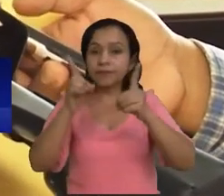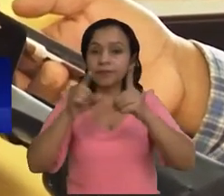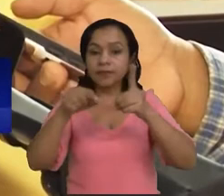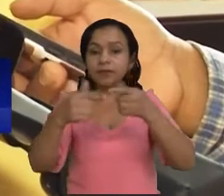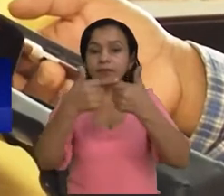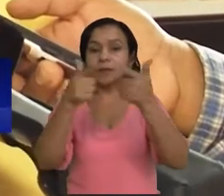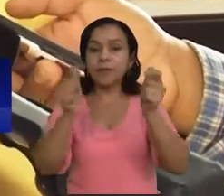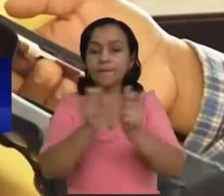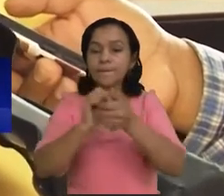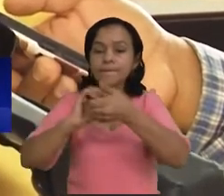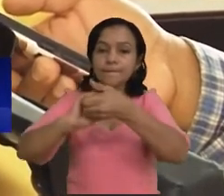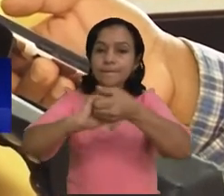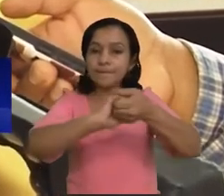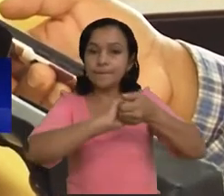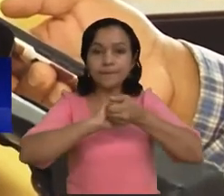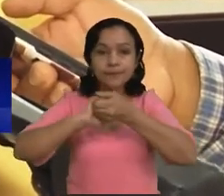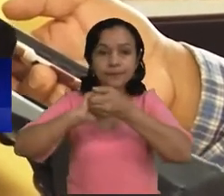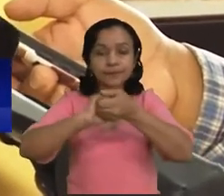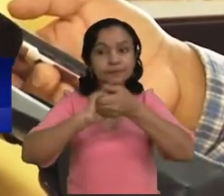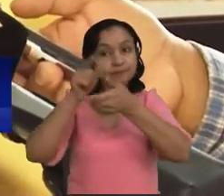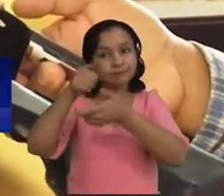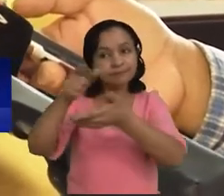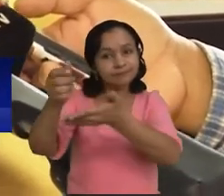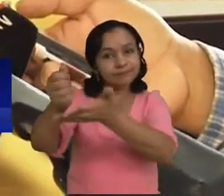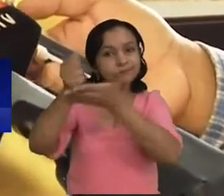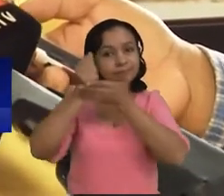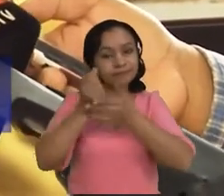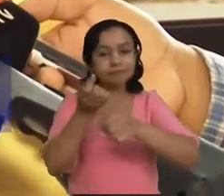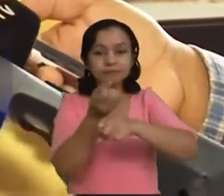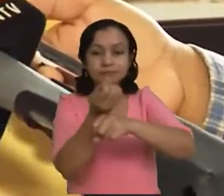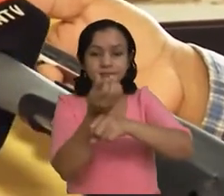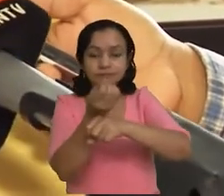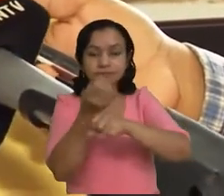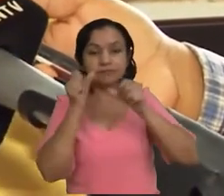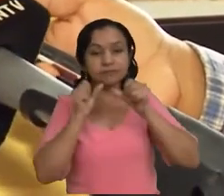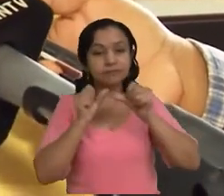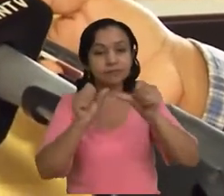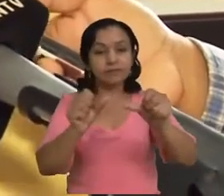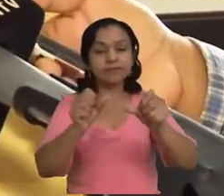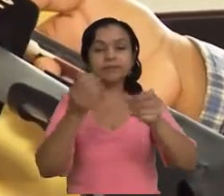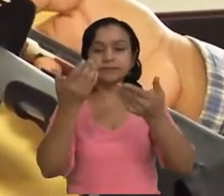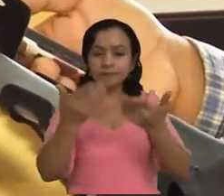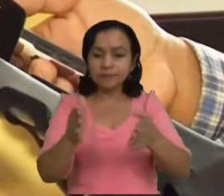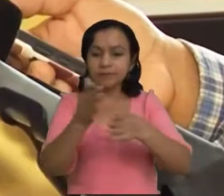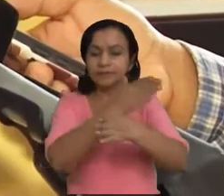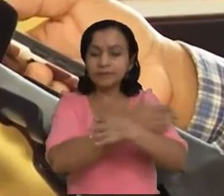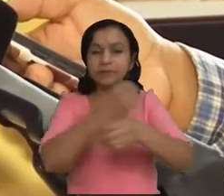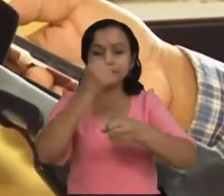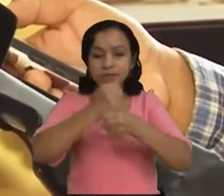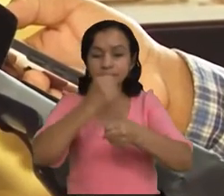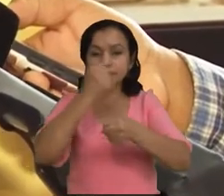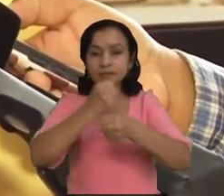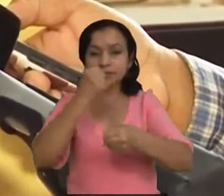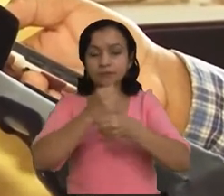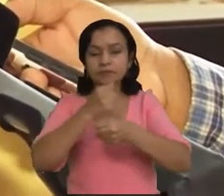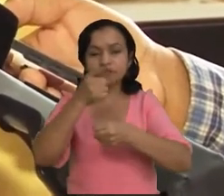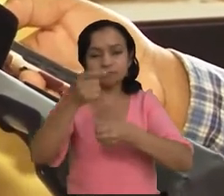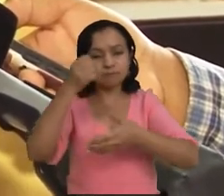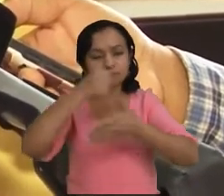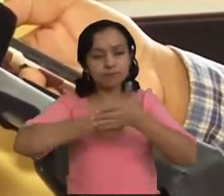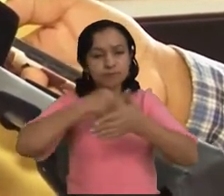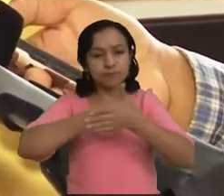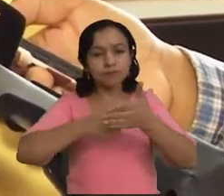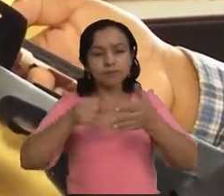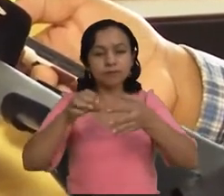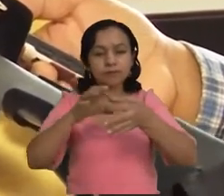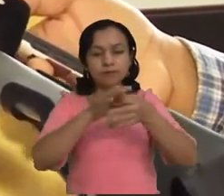grupo de amigos del patrimonio que nos van a ayudar como alcaldía a sacar adelante lo que ya hemos venido trabajando, pero ahora con esa fuerza vital